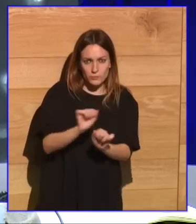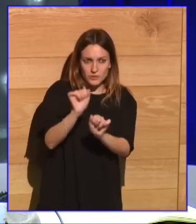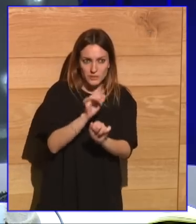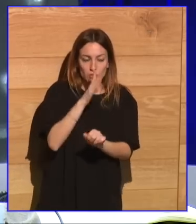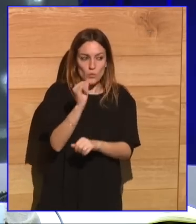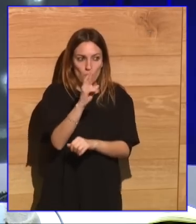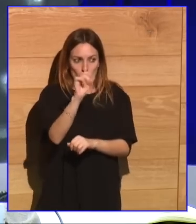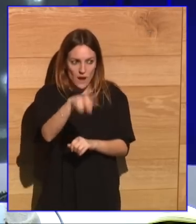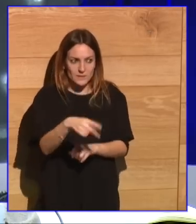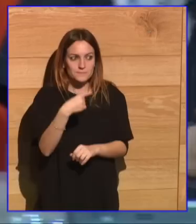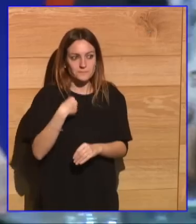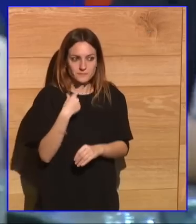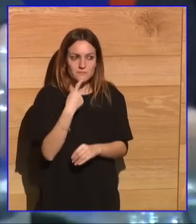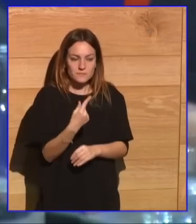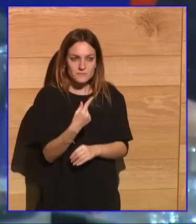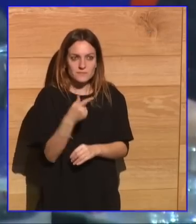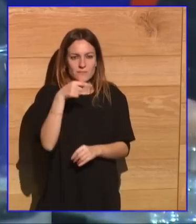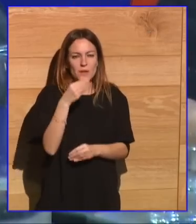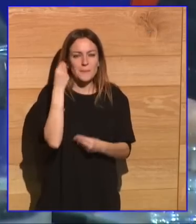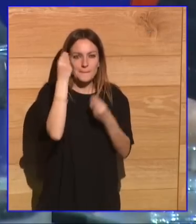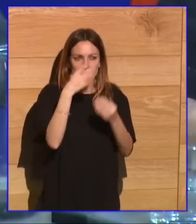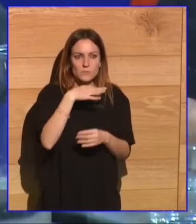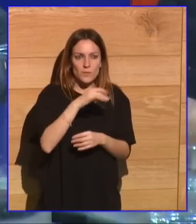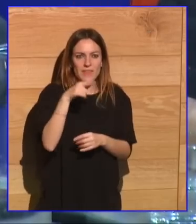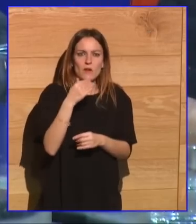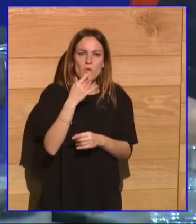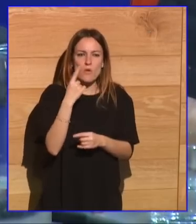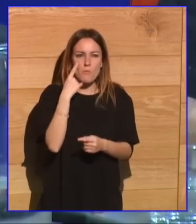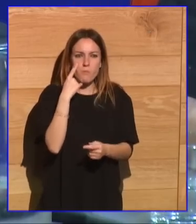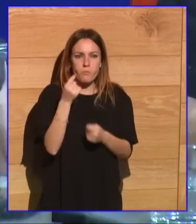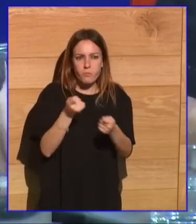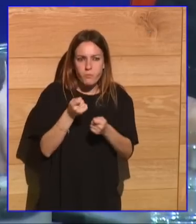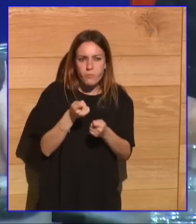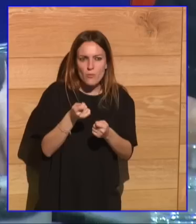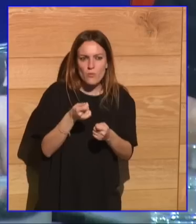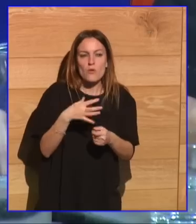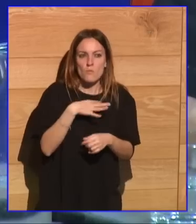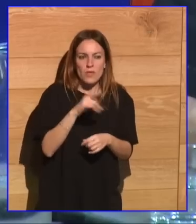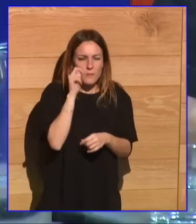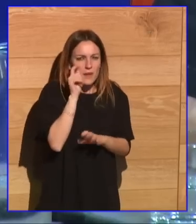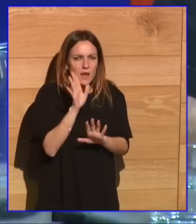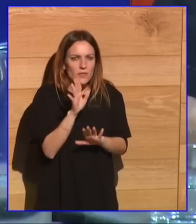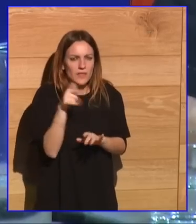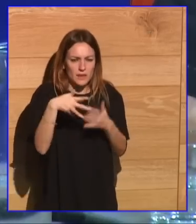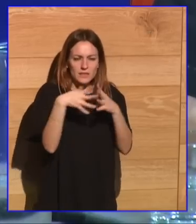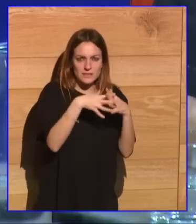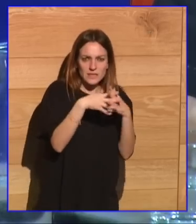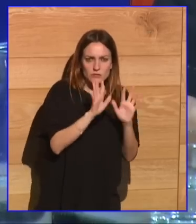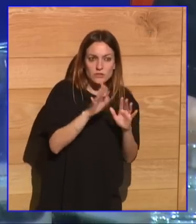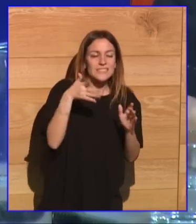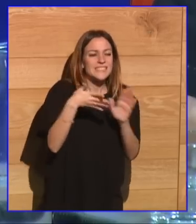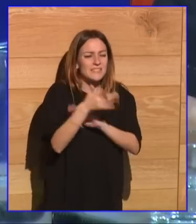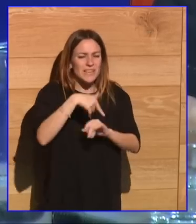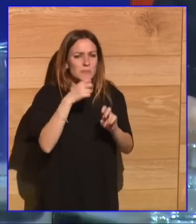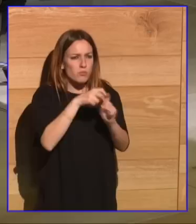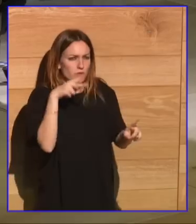Juan, como se podía creer que eran todos espías y de hecho se pensaba que iban a invadir Japón y iban a invadir a Estados pero Unidos. Entonces el foco estaría en otro lado, a eso me refiero. Quiero